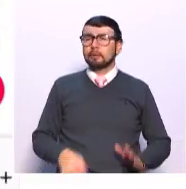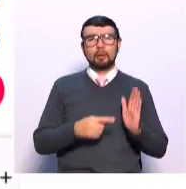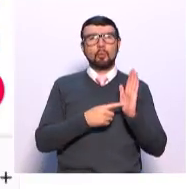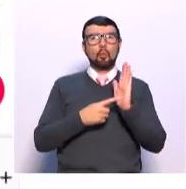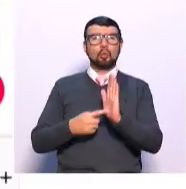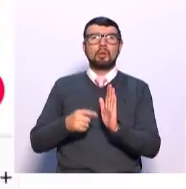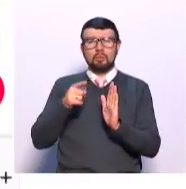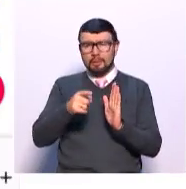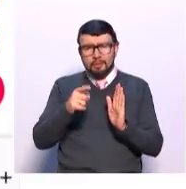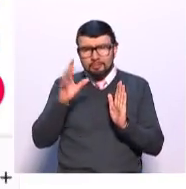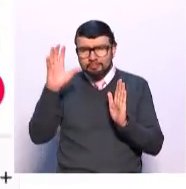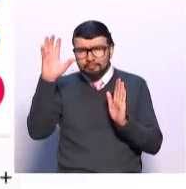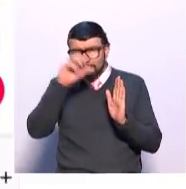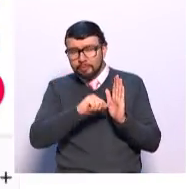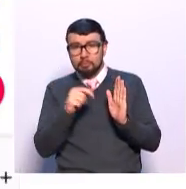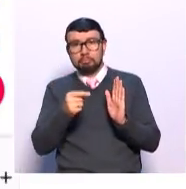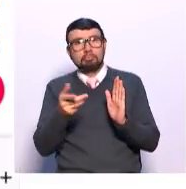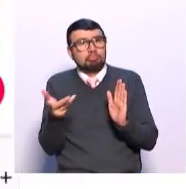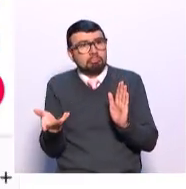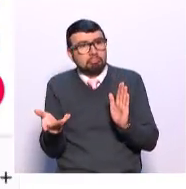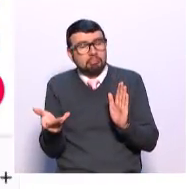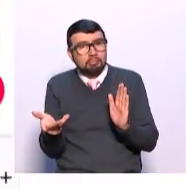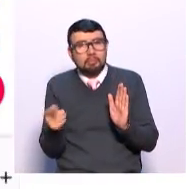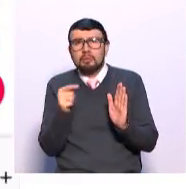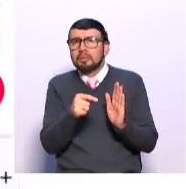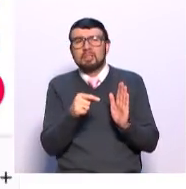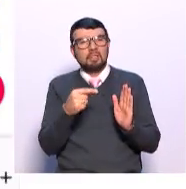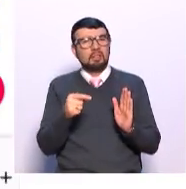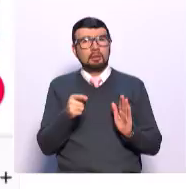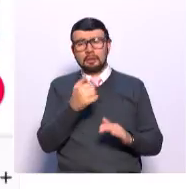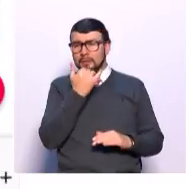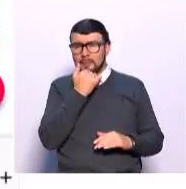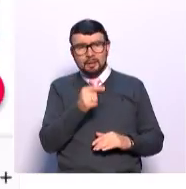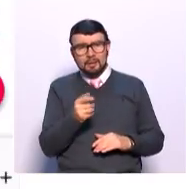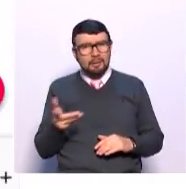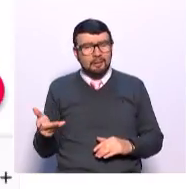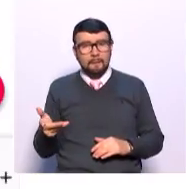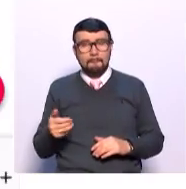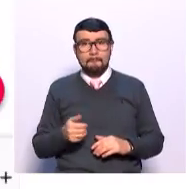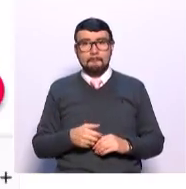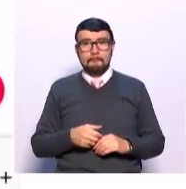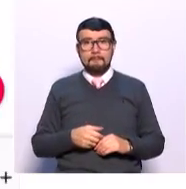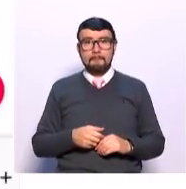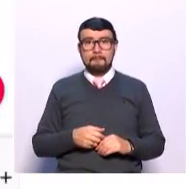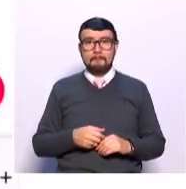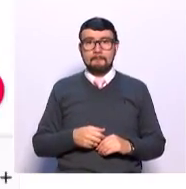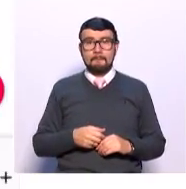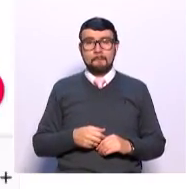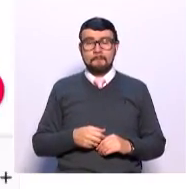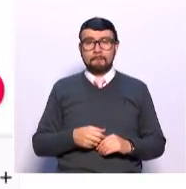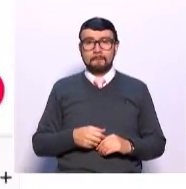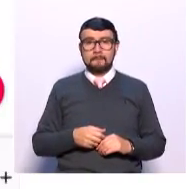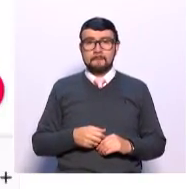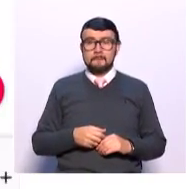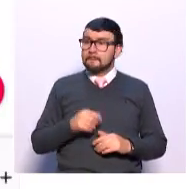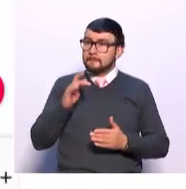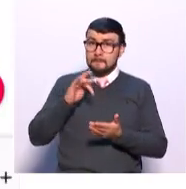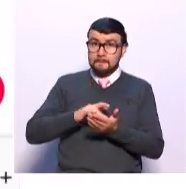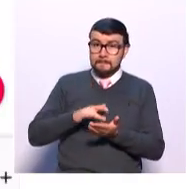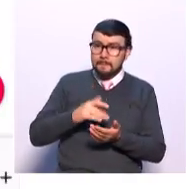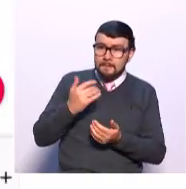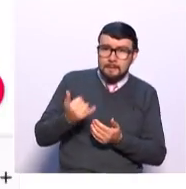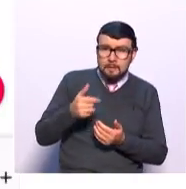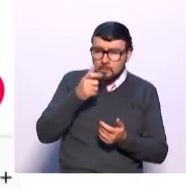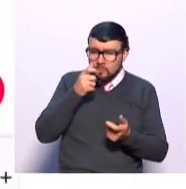una idea de qué es lo que pasa miren voy a bajar esta parte de la imagen